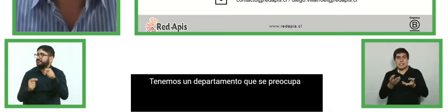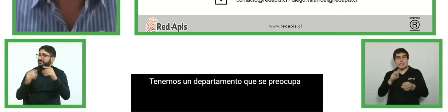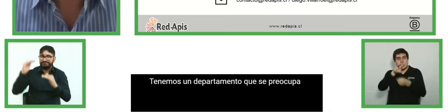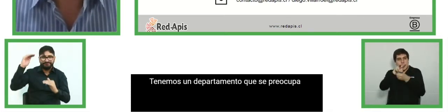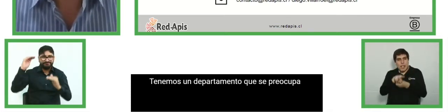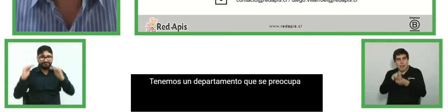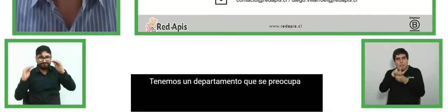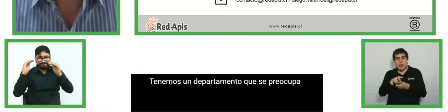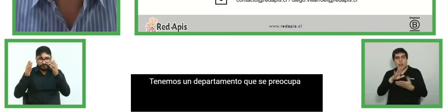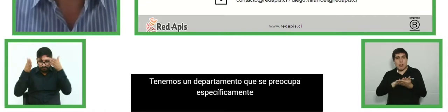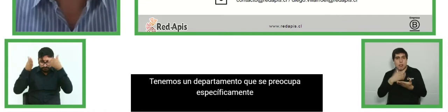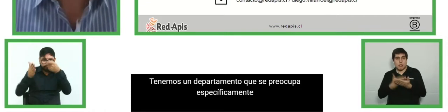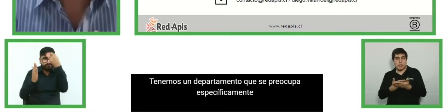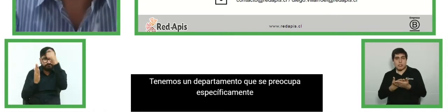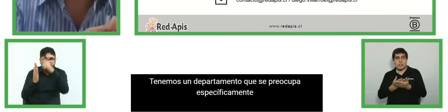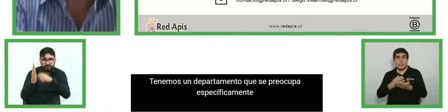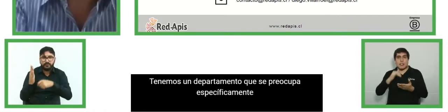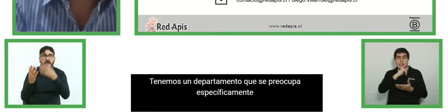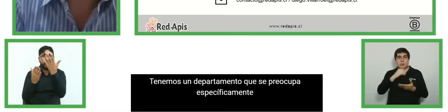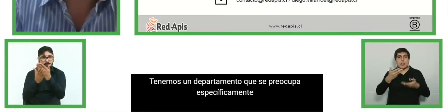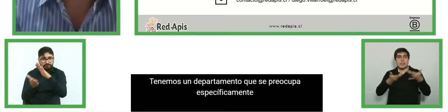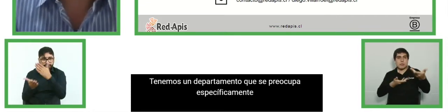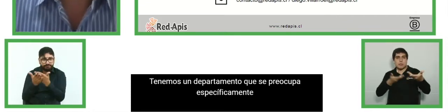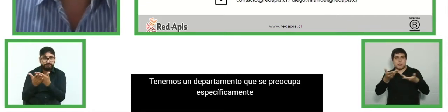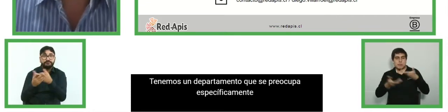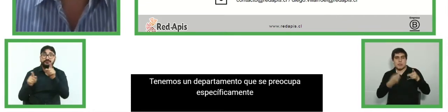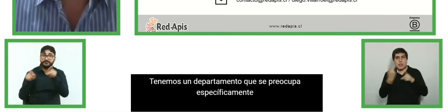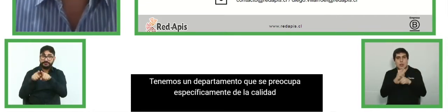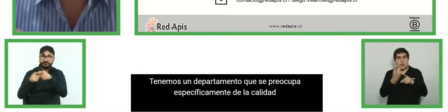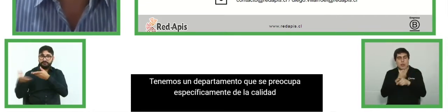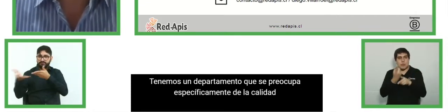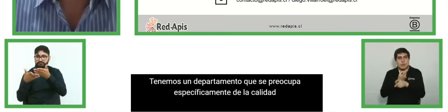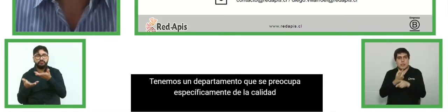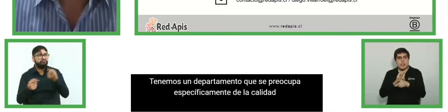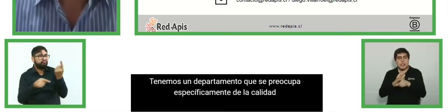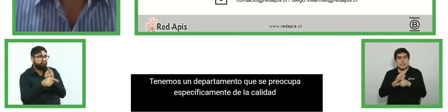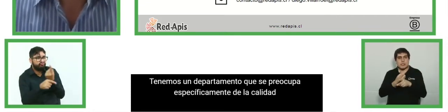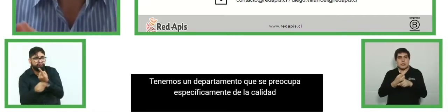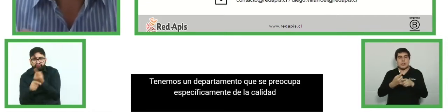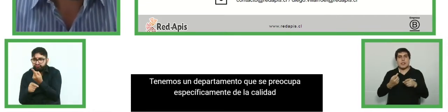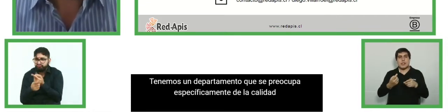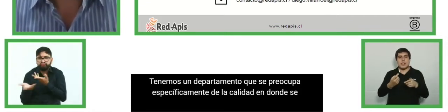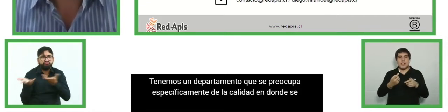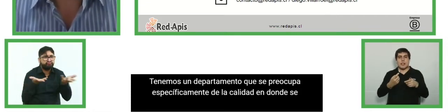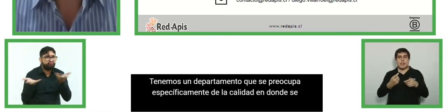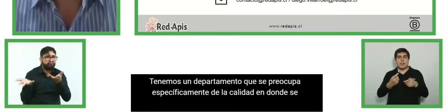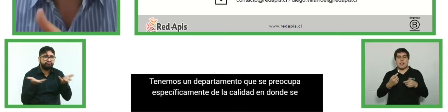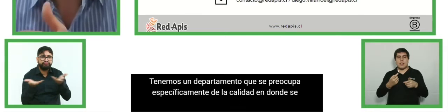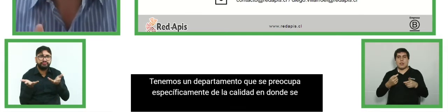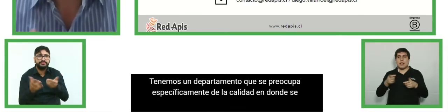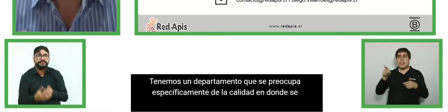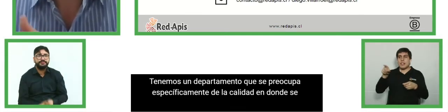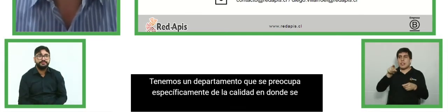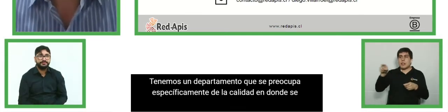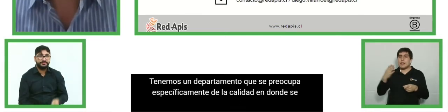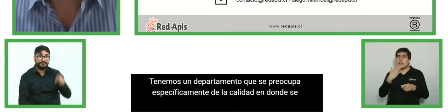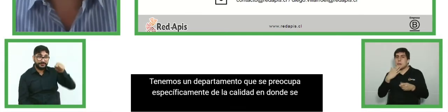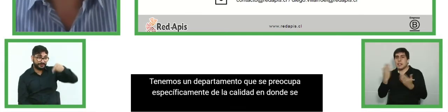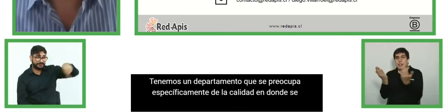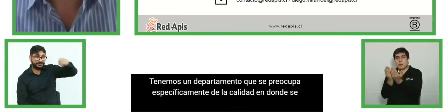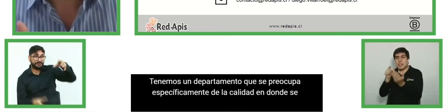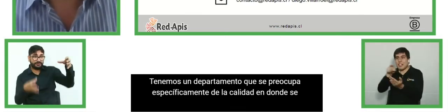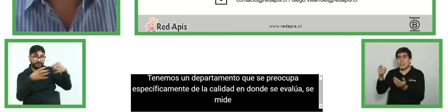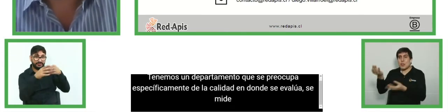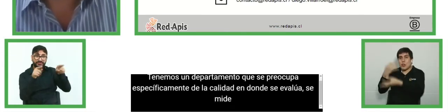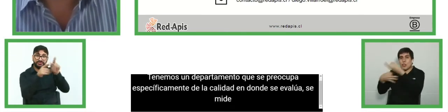feedback, no solamente de lo que se resuelve, sino que también de lo que nos indican los estudiantes con discapacidad, sus familias y también